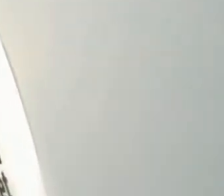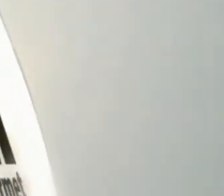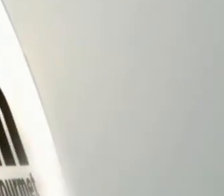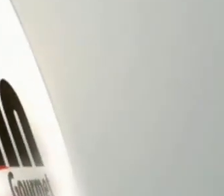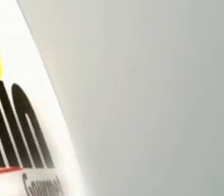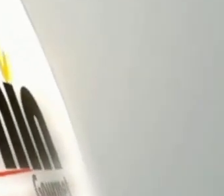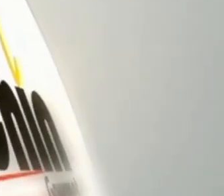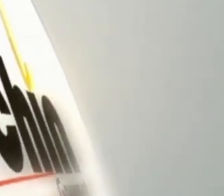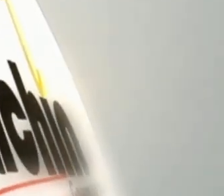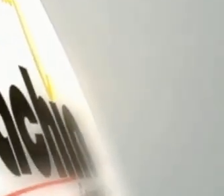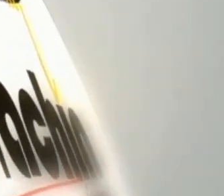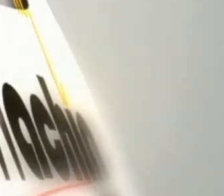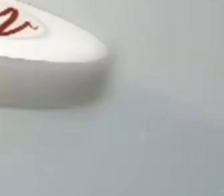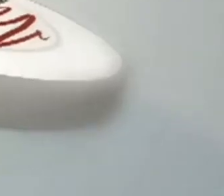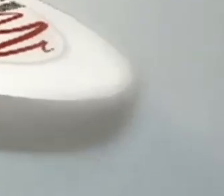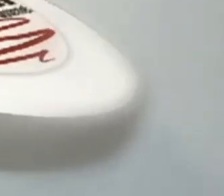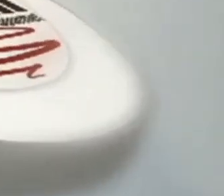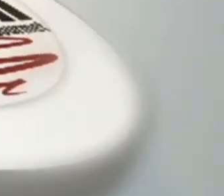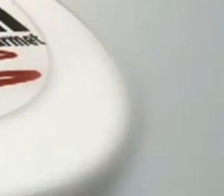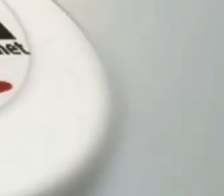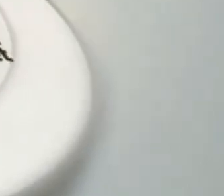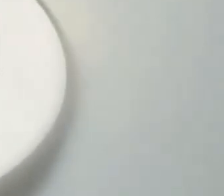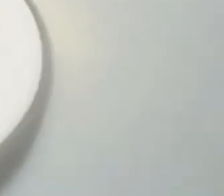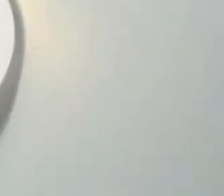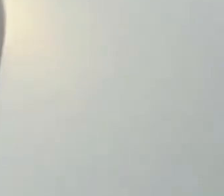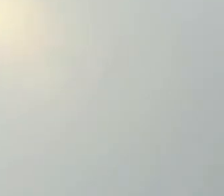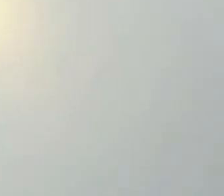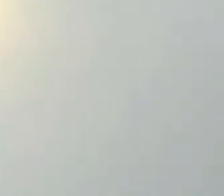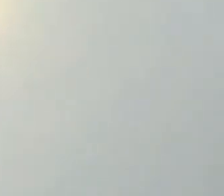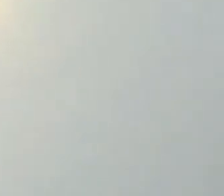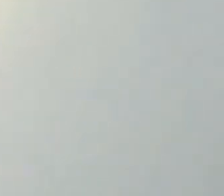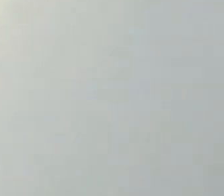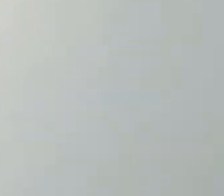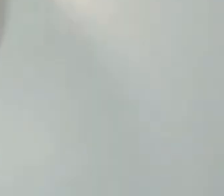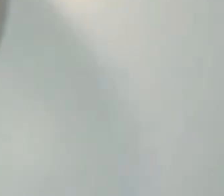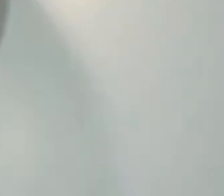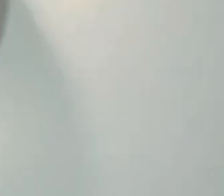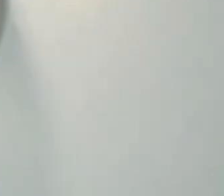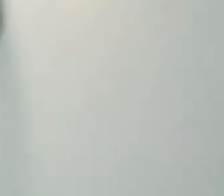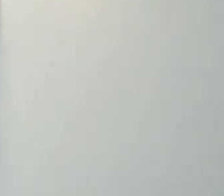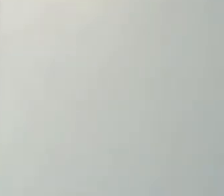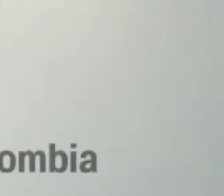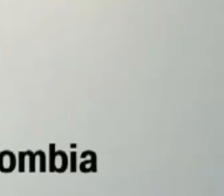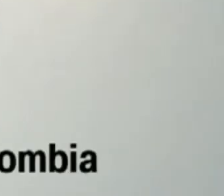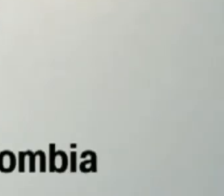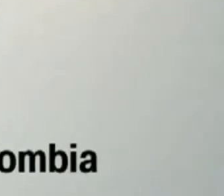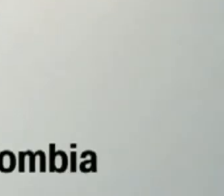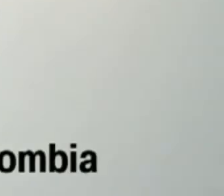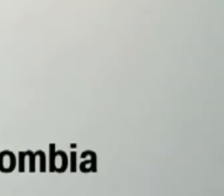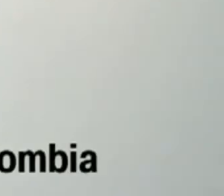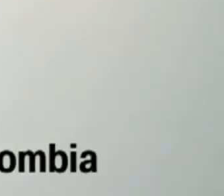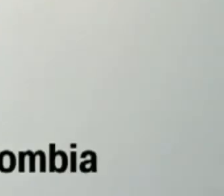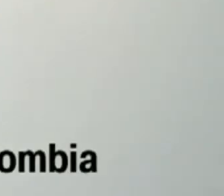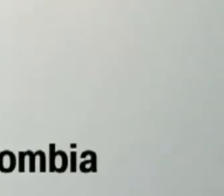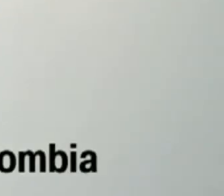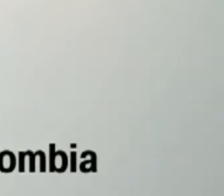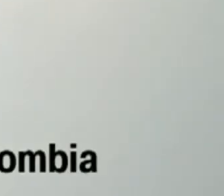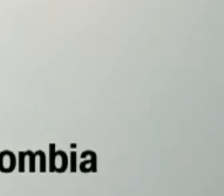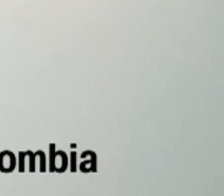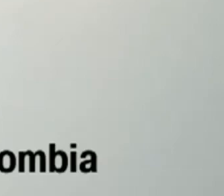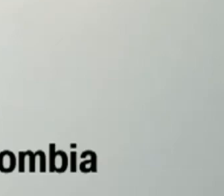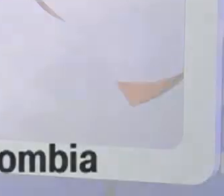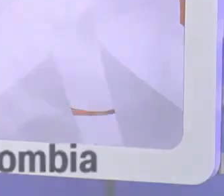Hasta aquí los deportes, con el patrocinio de Restaurante El Machín Gourmet, ahora en su nueva sede en el barrio Colombia.